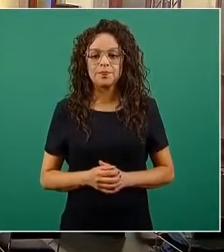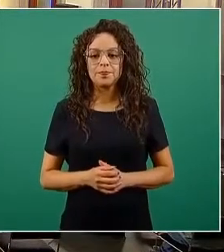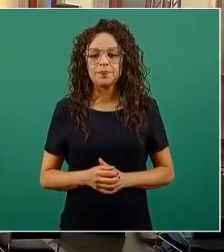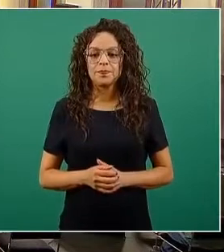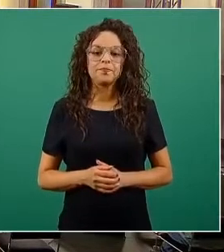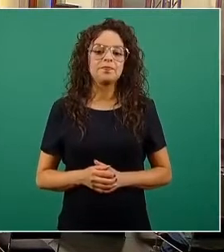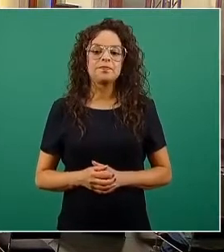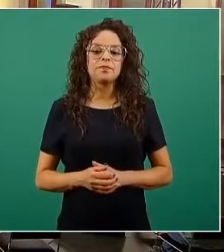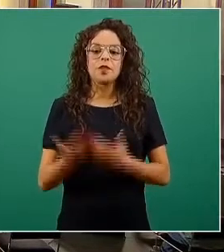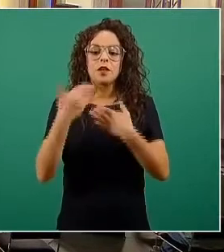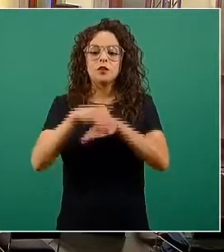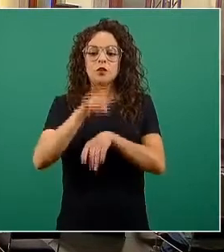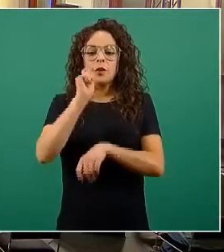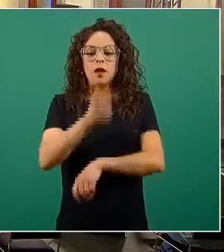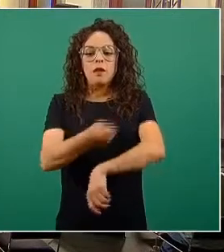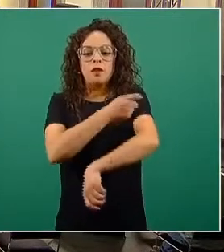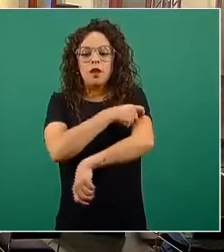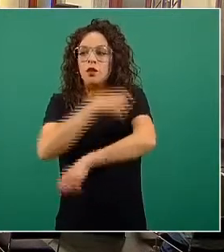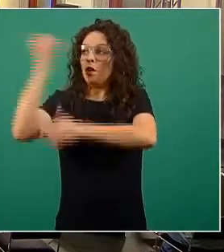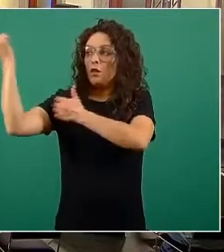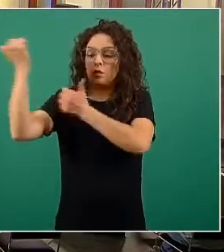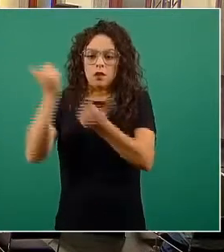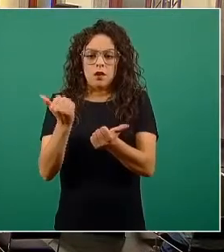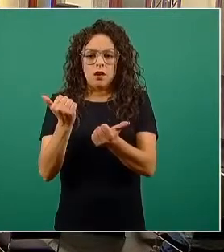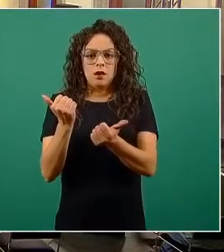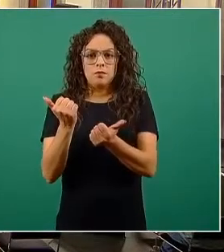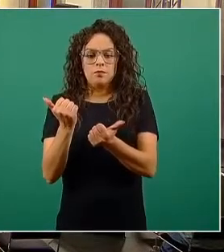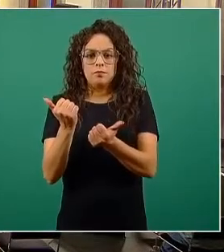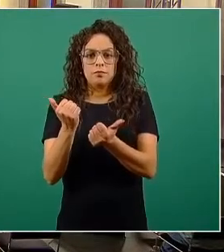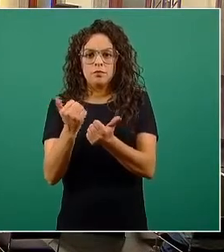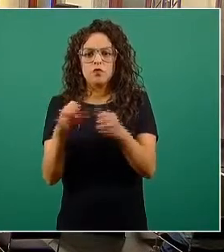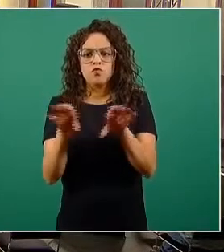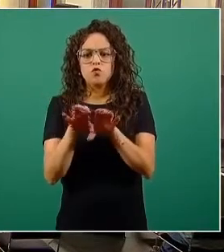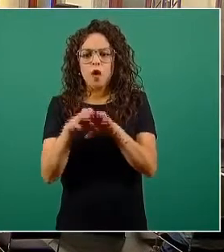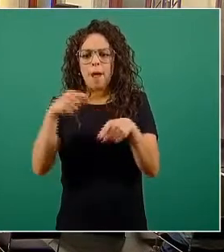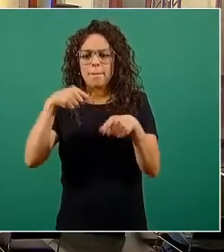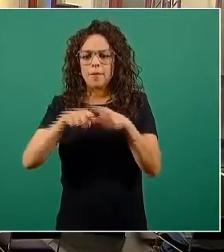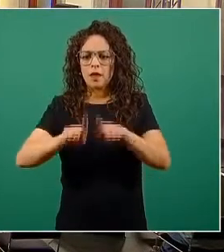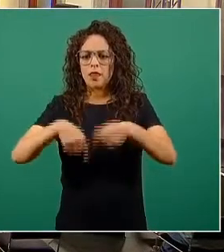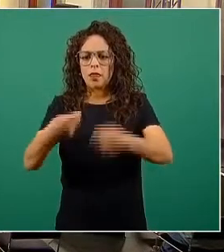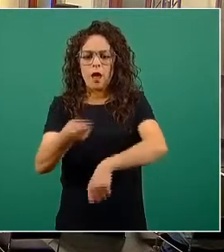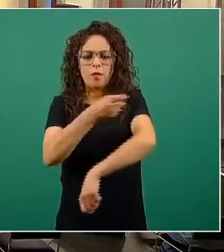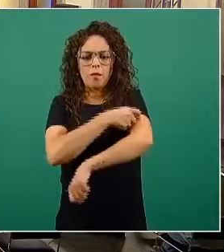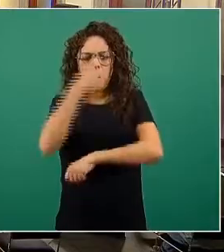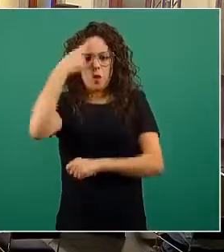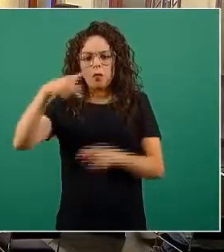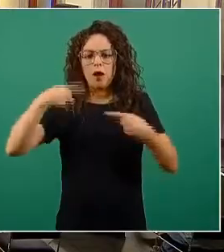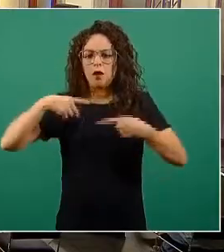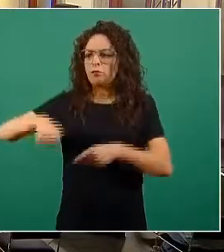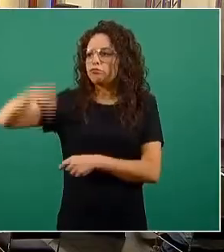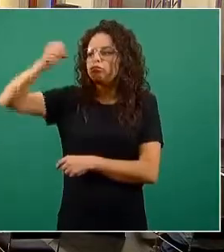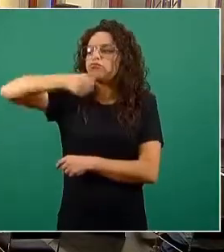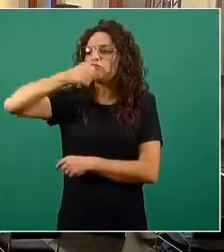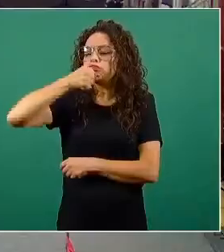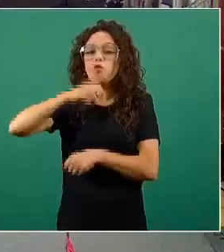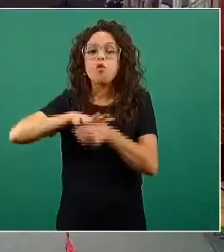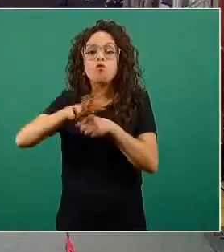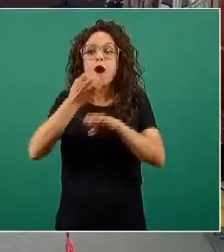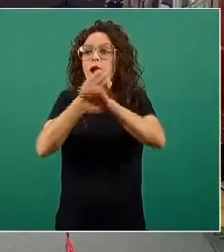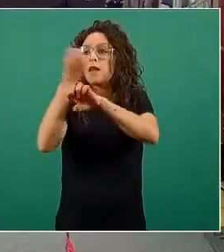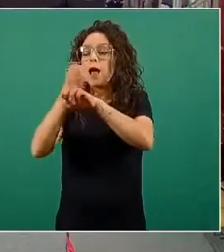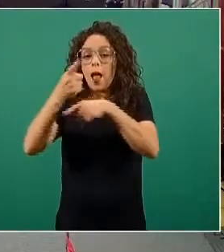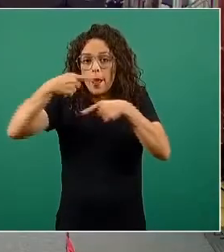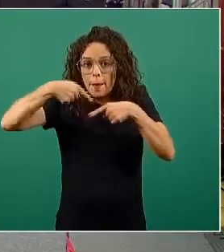Con respecto a las vacunas que lleguen y cómo se empiece la vacunación a adultos mayores, ¿en qué estados van a